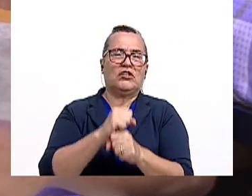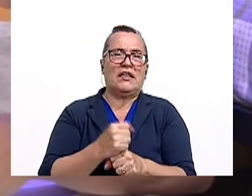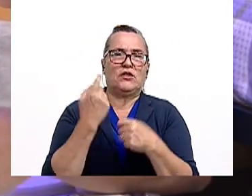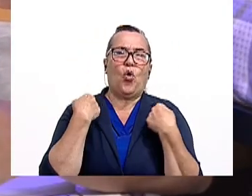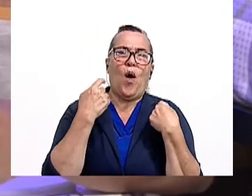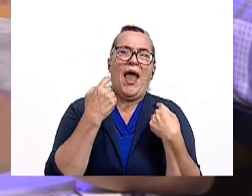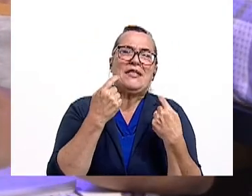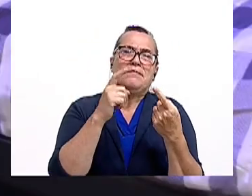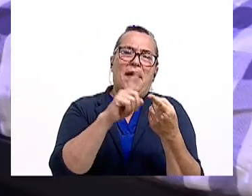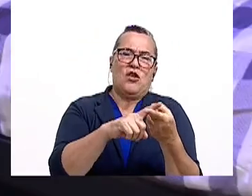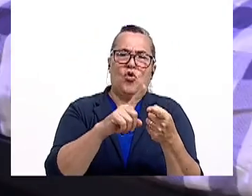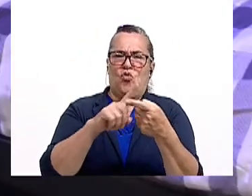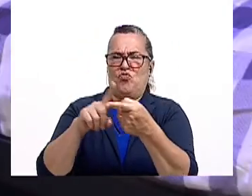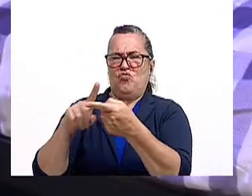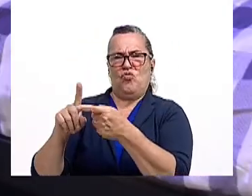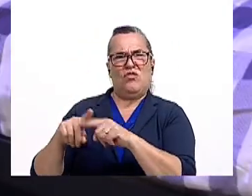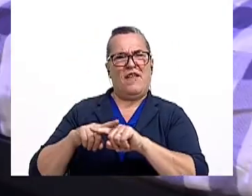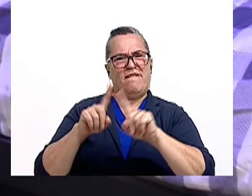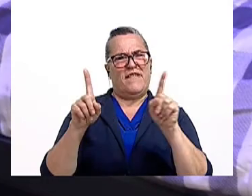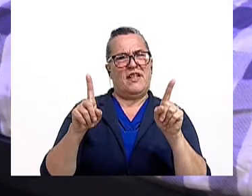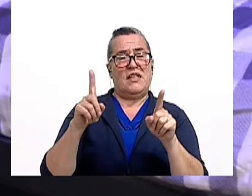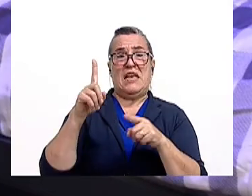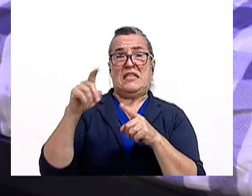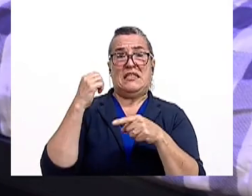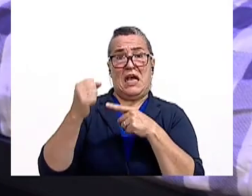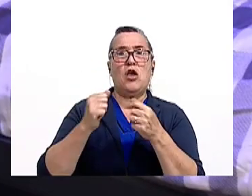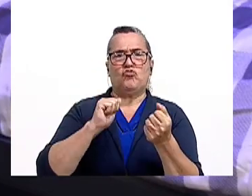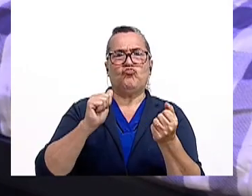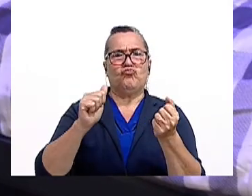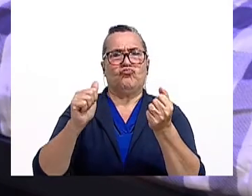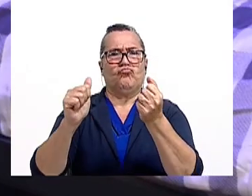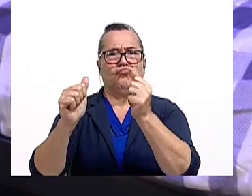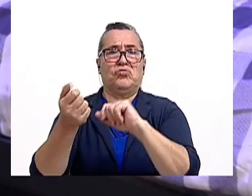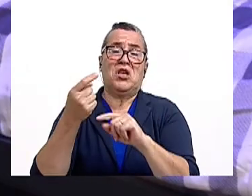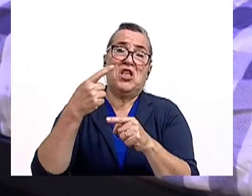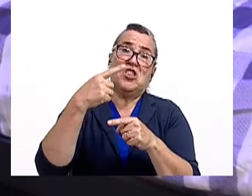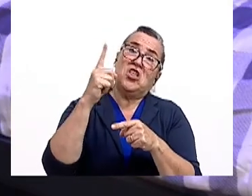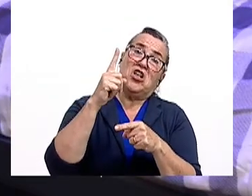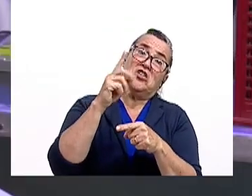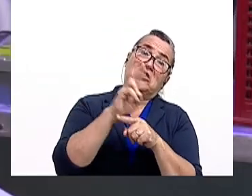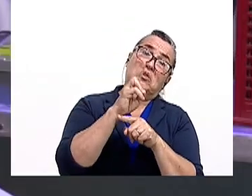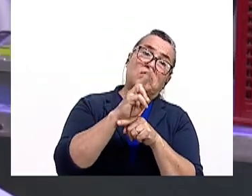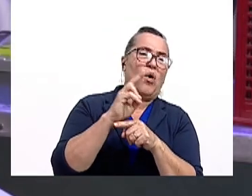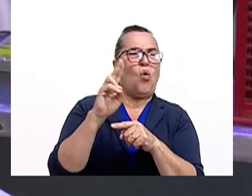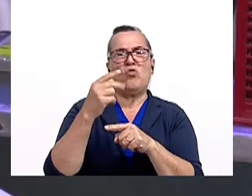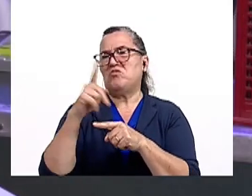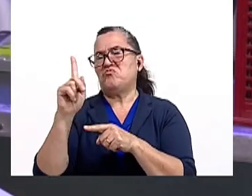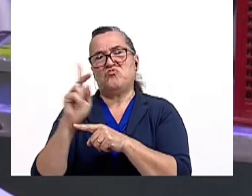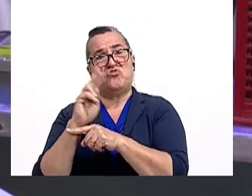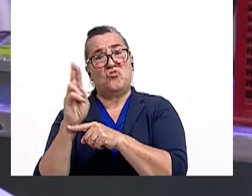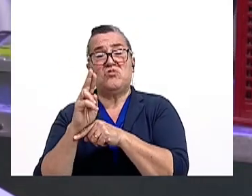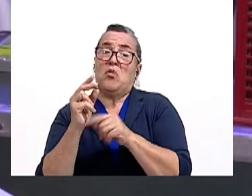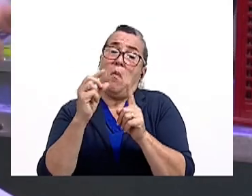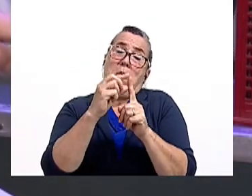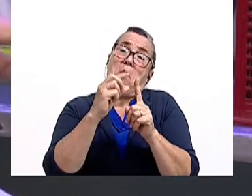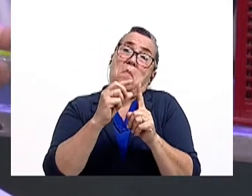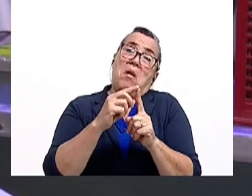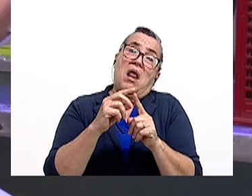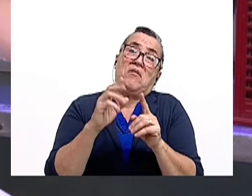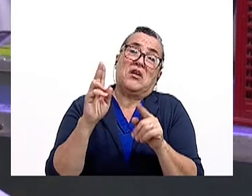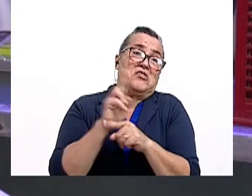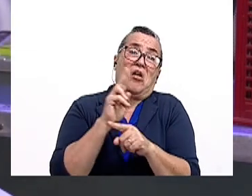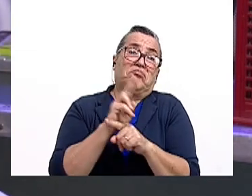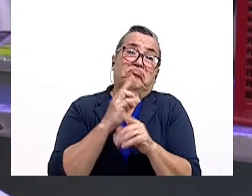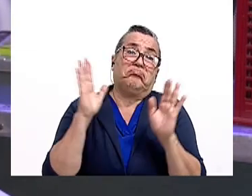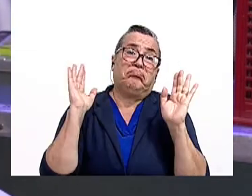tan diferente. Seguro en 100 años va a seguir cambiando y habrán tildes que ya no se usen o no sé, palabras que se van a dejar de usar